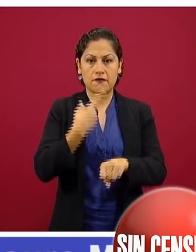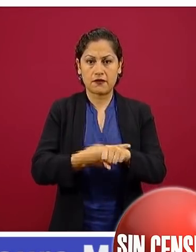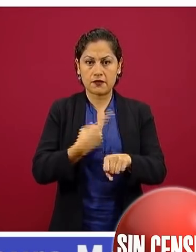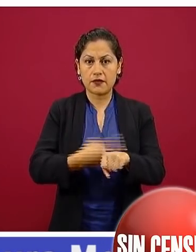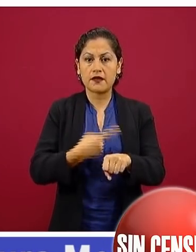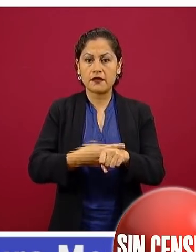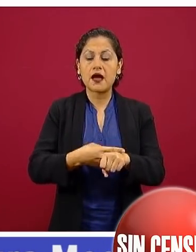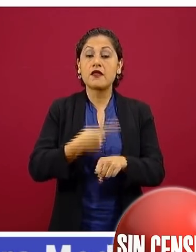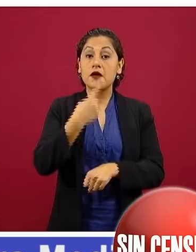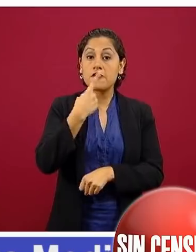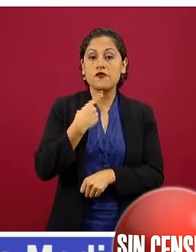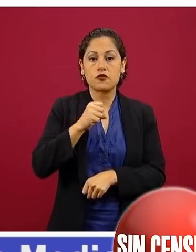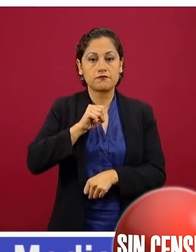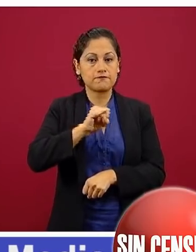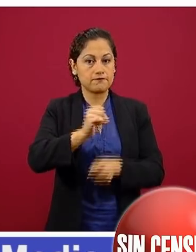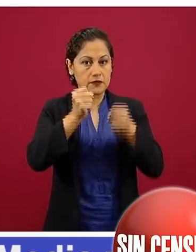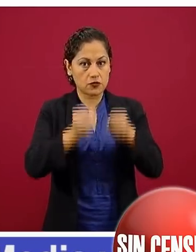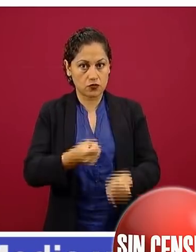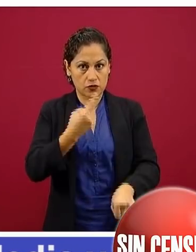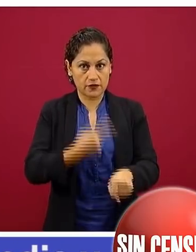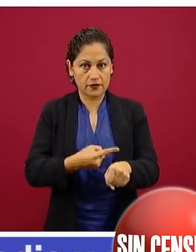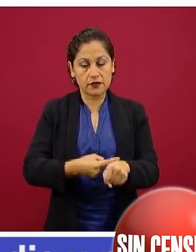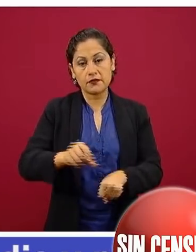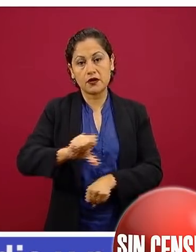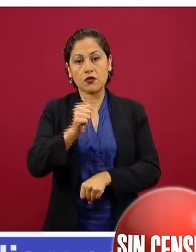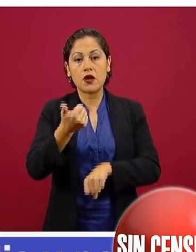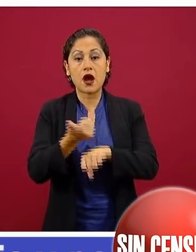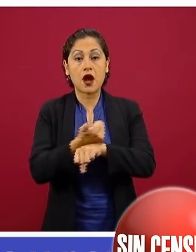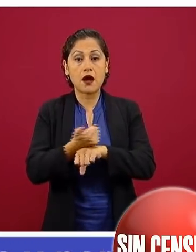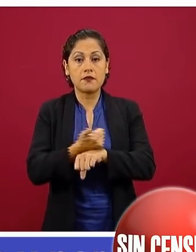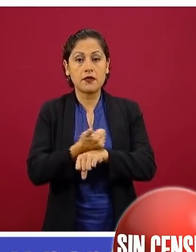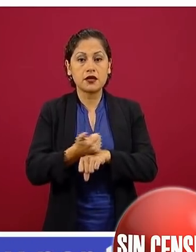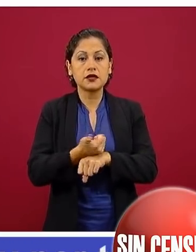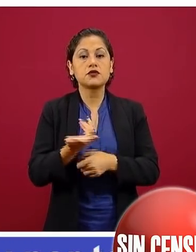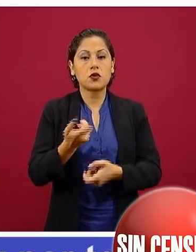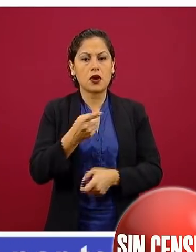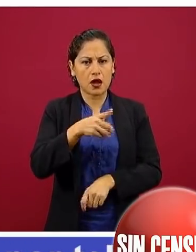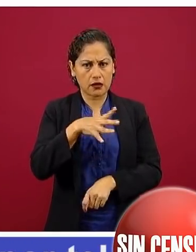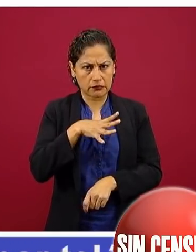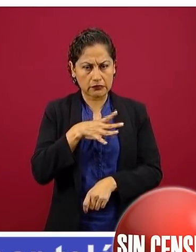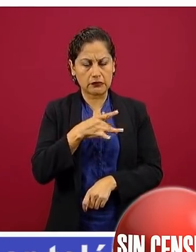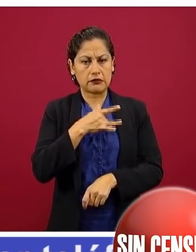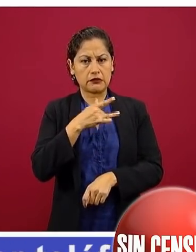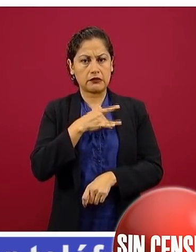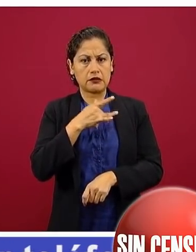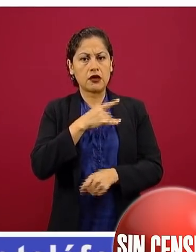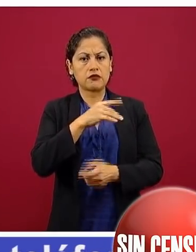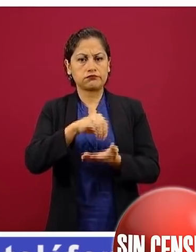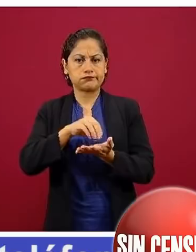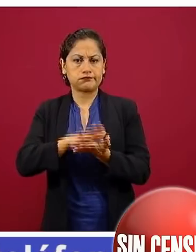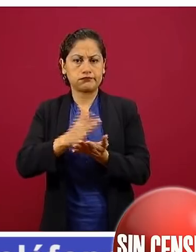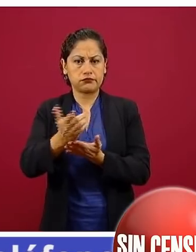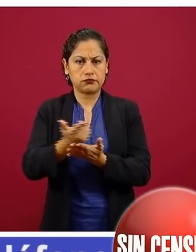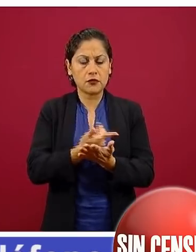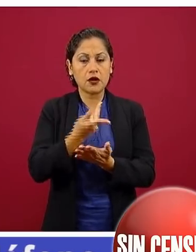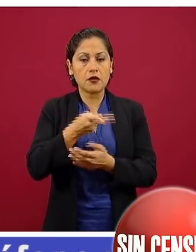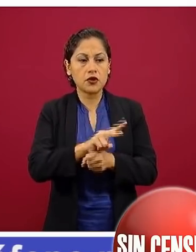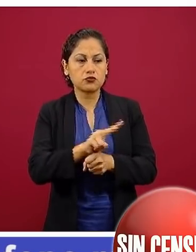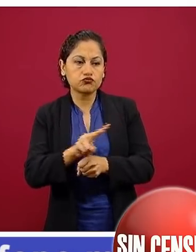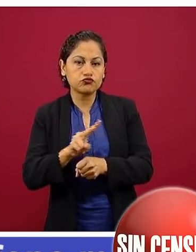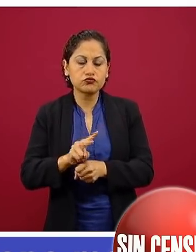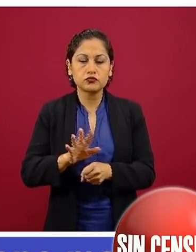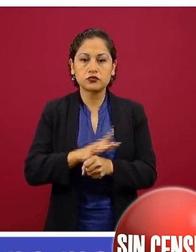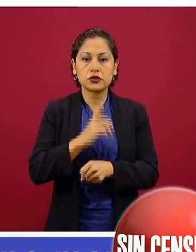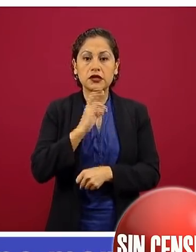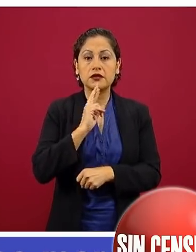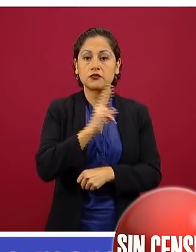las personas que tienen los síntomas de enfermedad y son contabilizadas e identificadas como parte de la vigilancia, aun cuando todavía no esté el